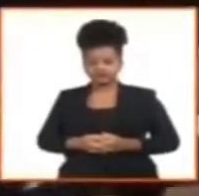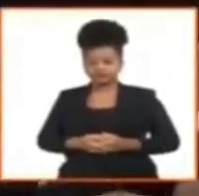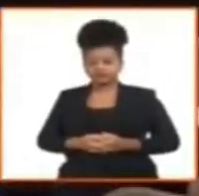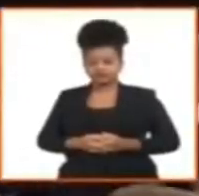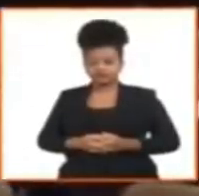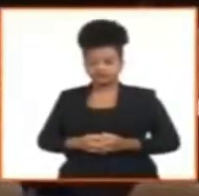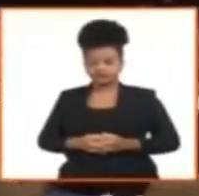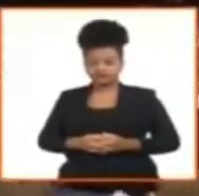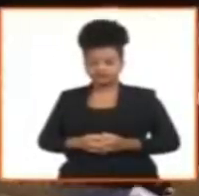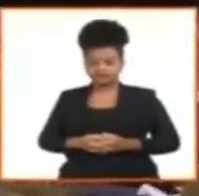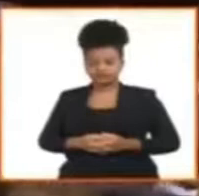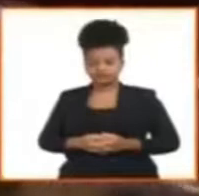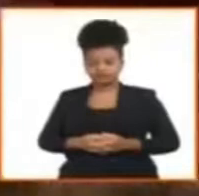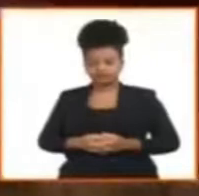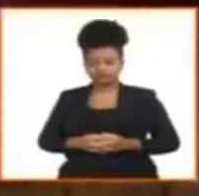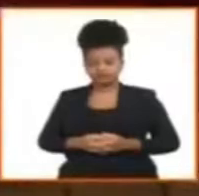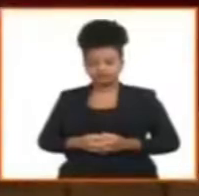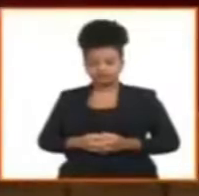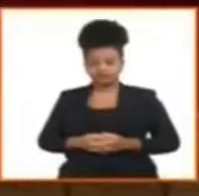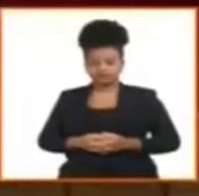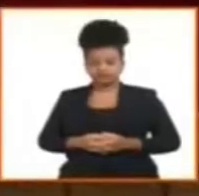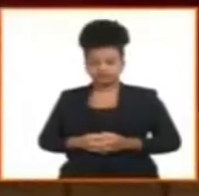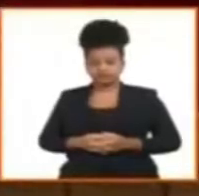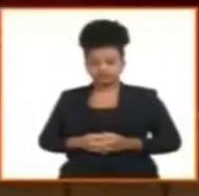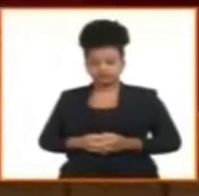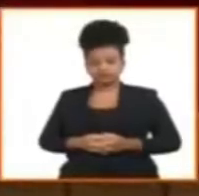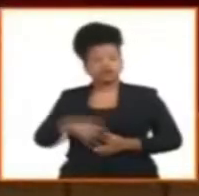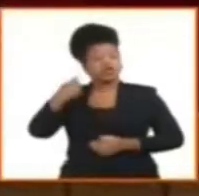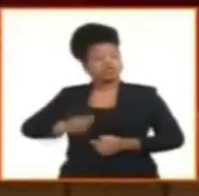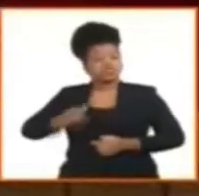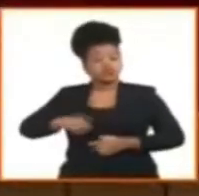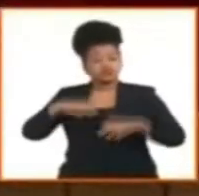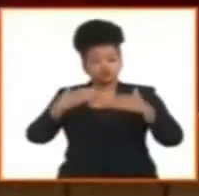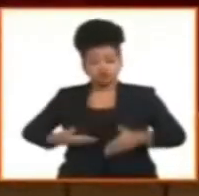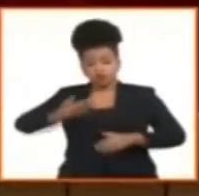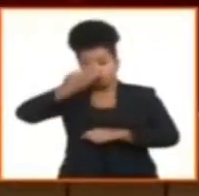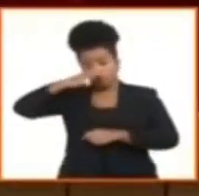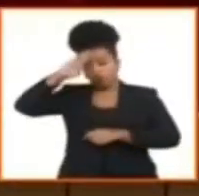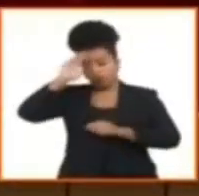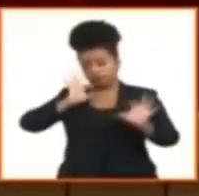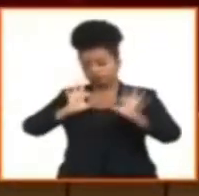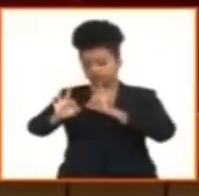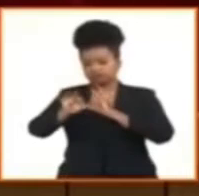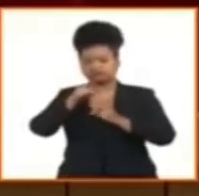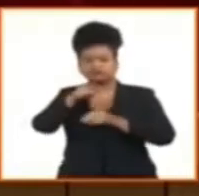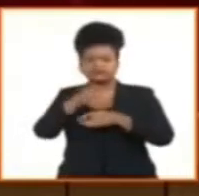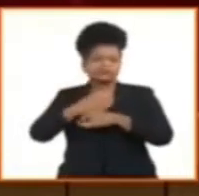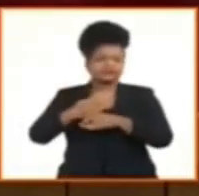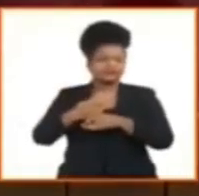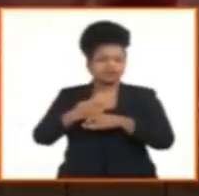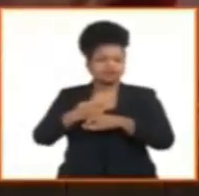La protección de los derechos humanos en Cuba confirma hoy las cifras de lo posible para un sistema